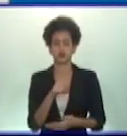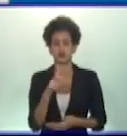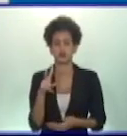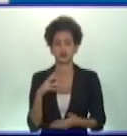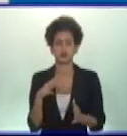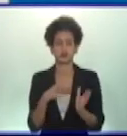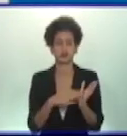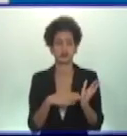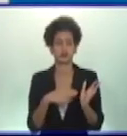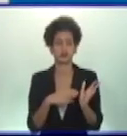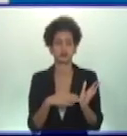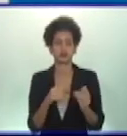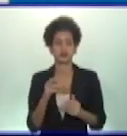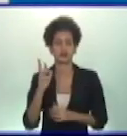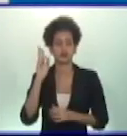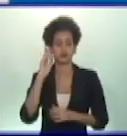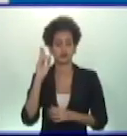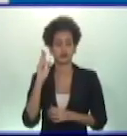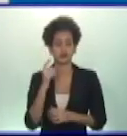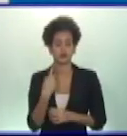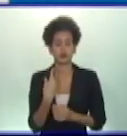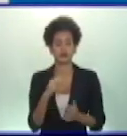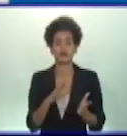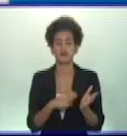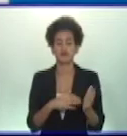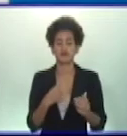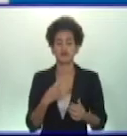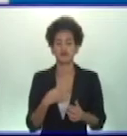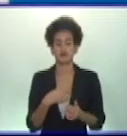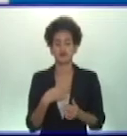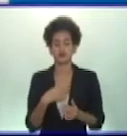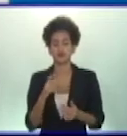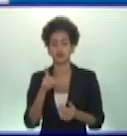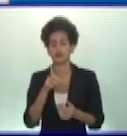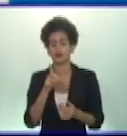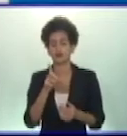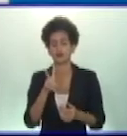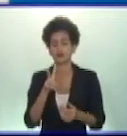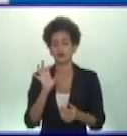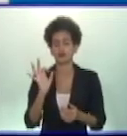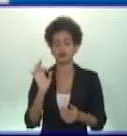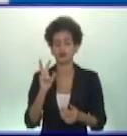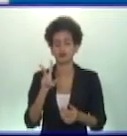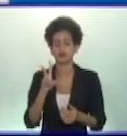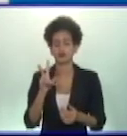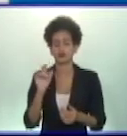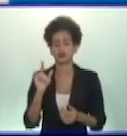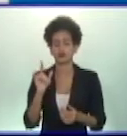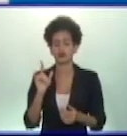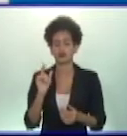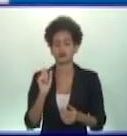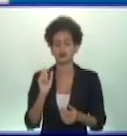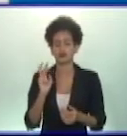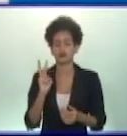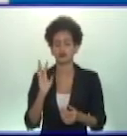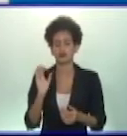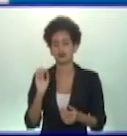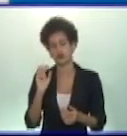meses. Recuerden que un mes tiene 28, 29 en el caso de febrero y 30 o 31 días. Por lo